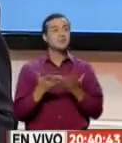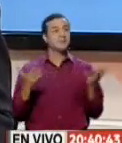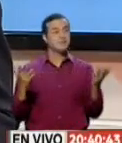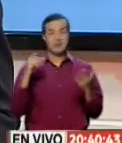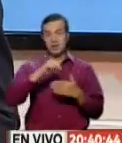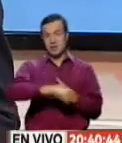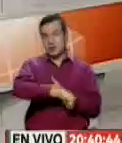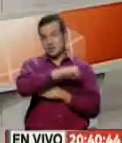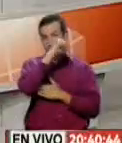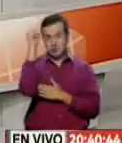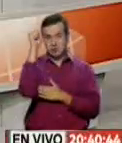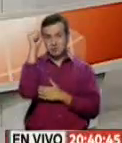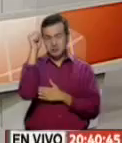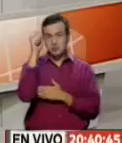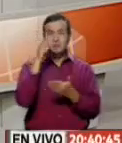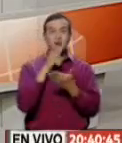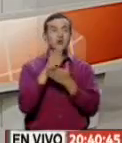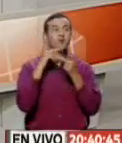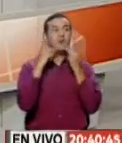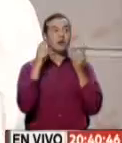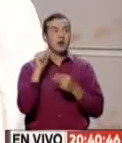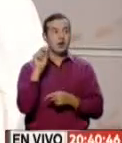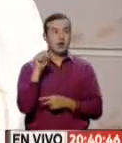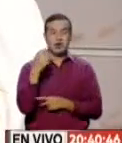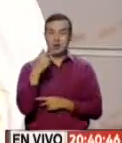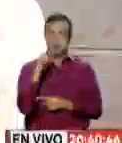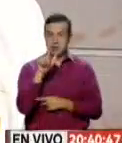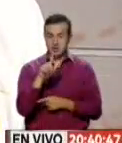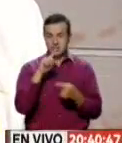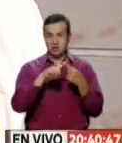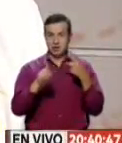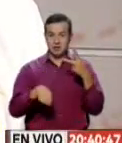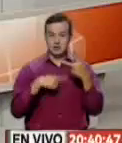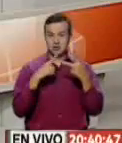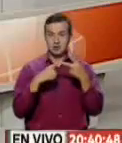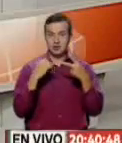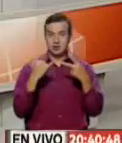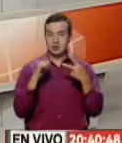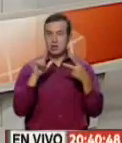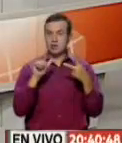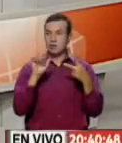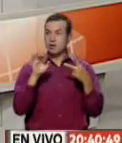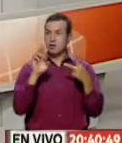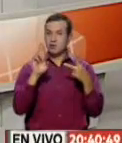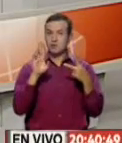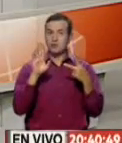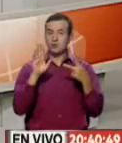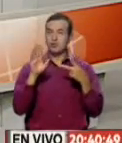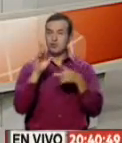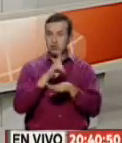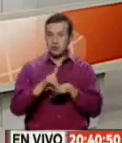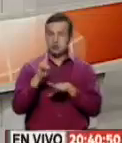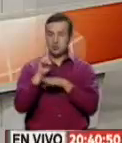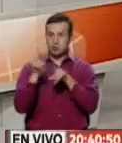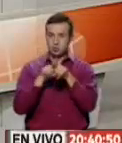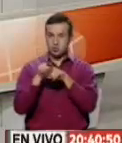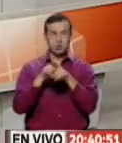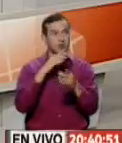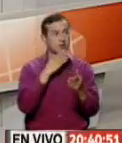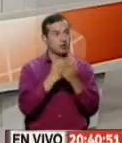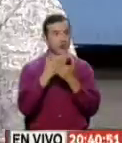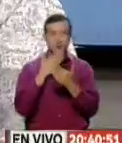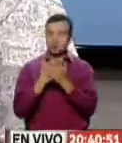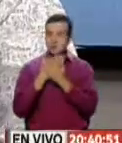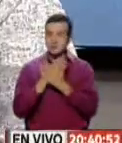el ganador del reality de los medios públicos, Ángel Armas, y junto a él está Lautaro Andrade, director de este concurso. Señores, gracias por estar